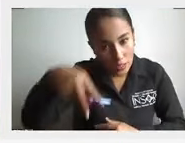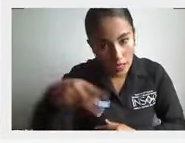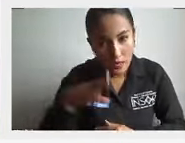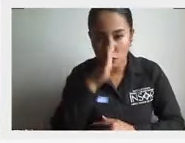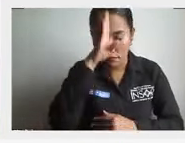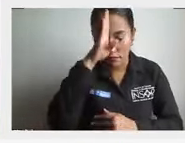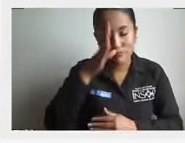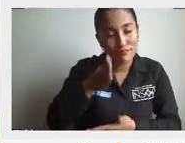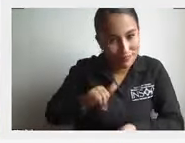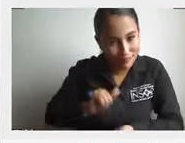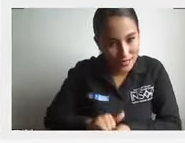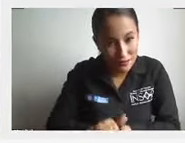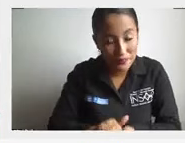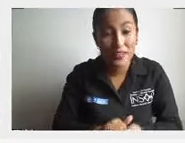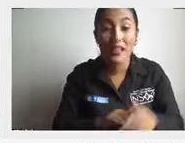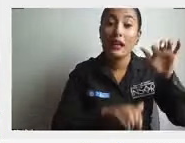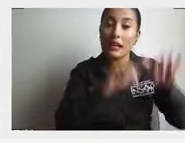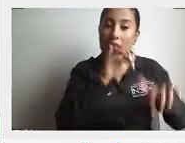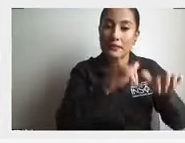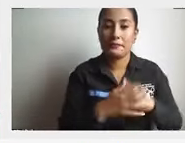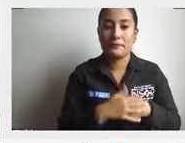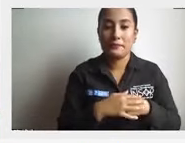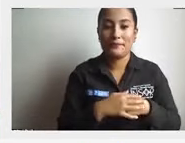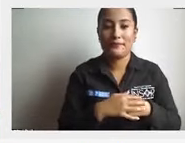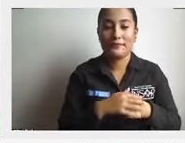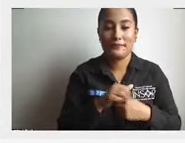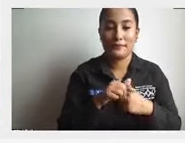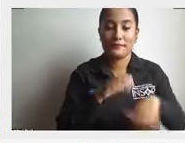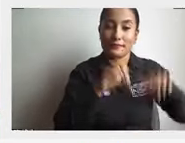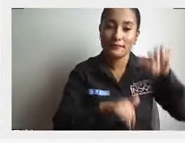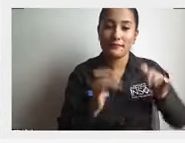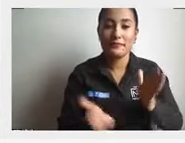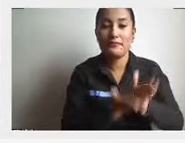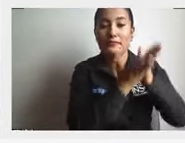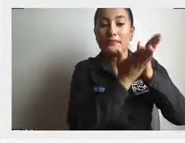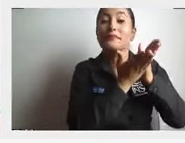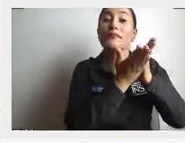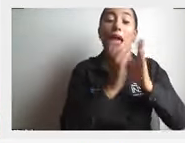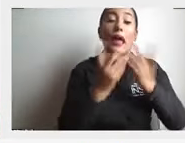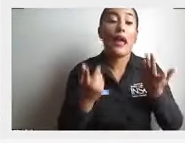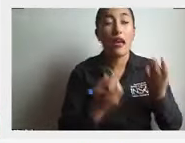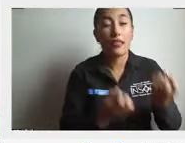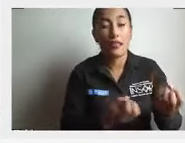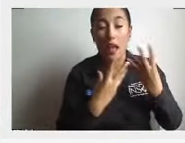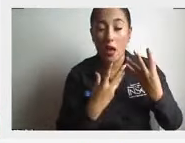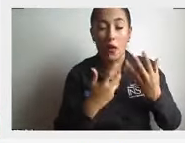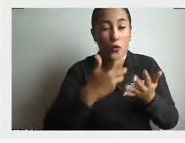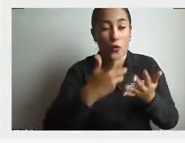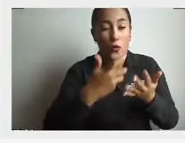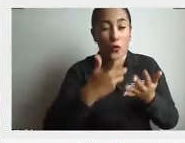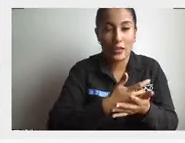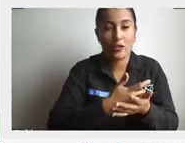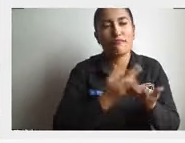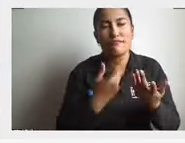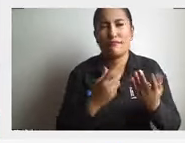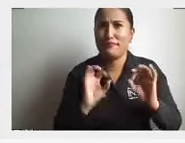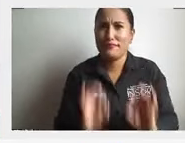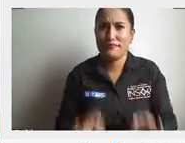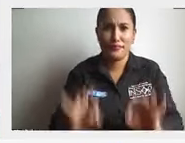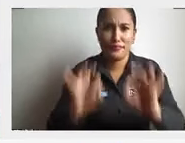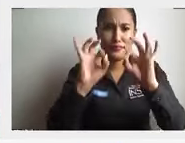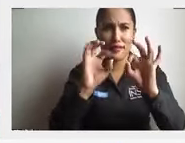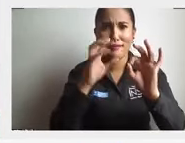diaria. La Secretaría de Educación de Bogotá también ha publicado piezas muy interesantes, muy gráficas, que nos pueden